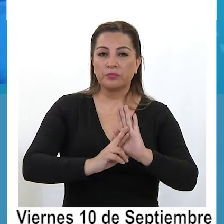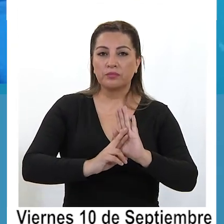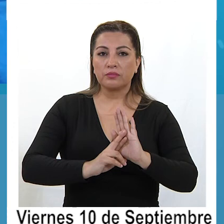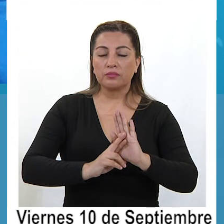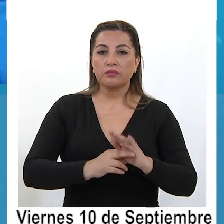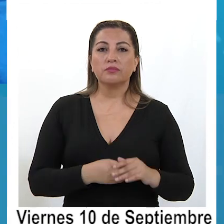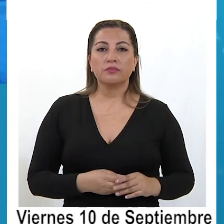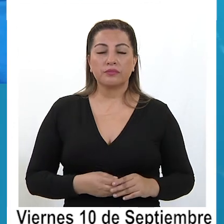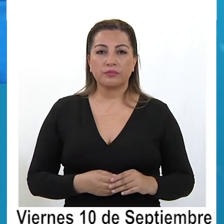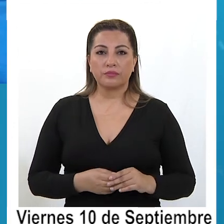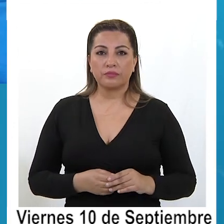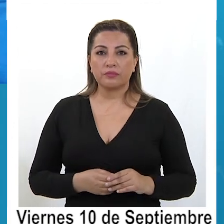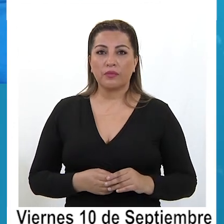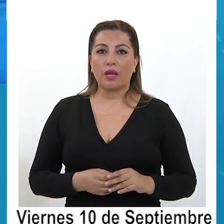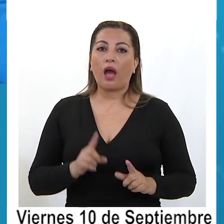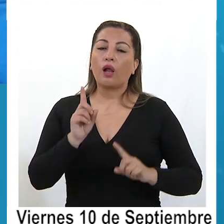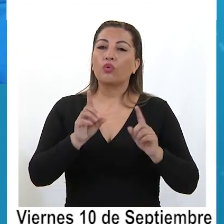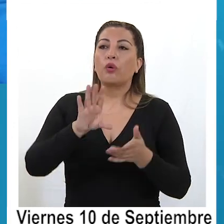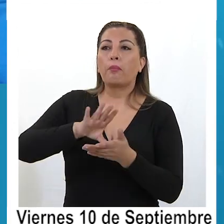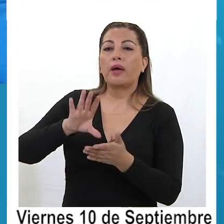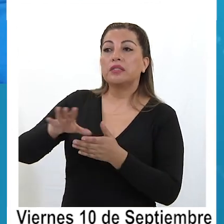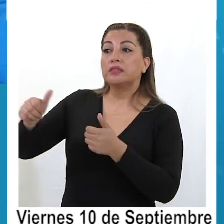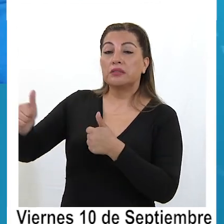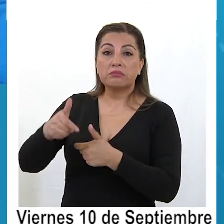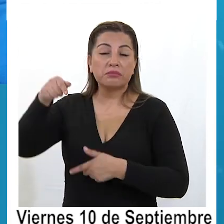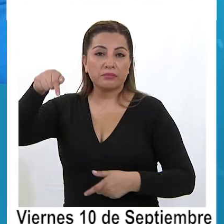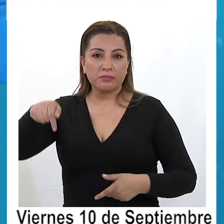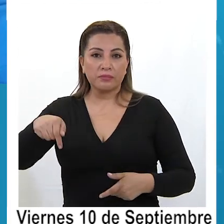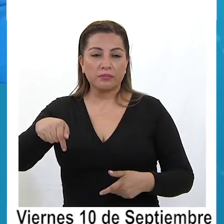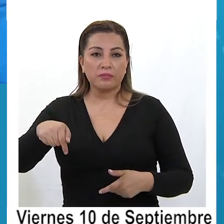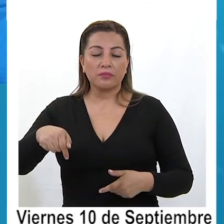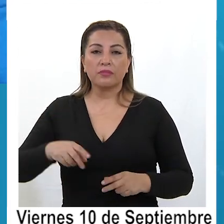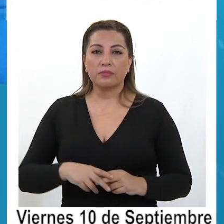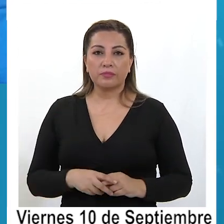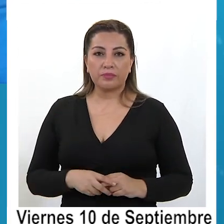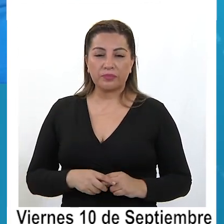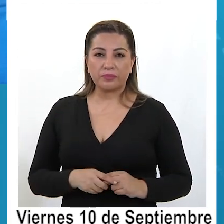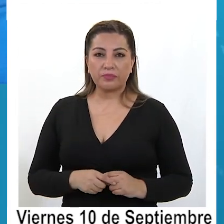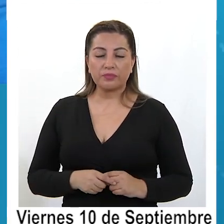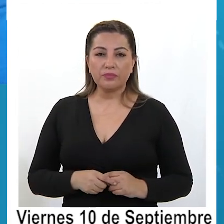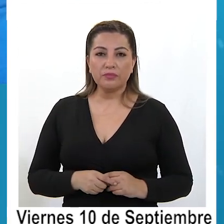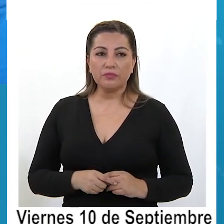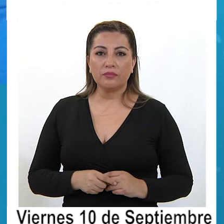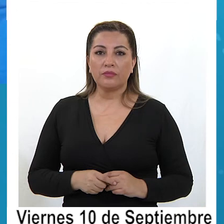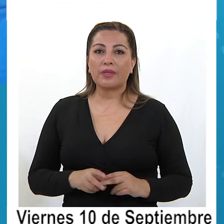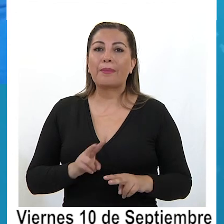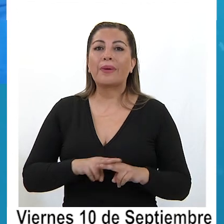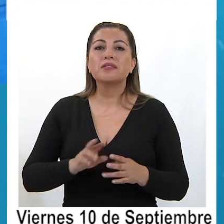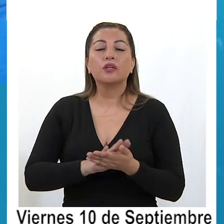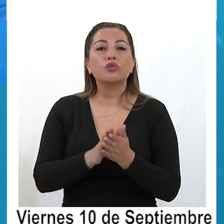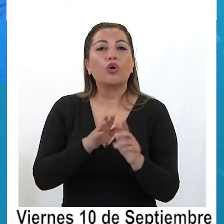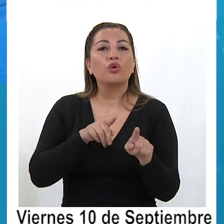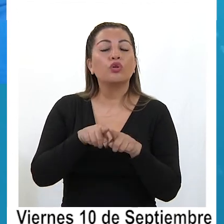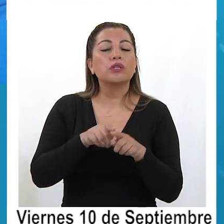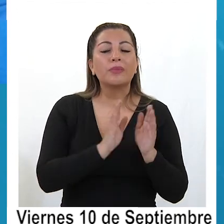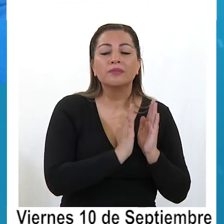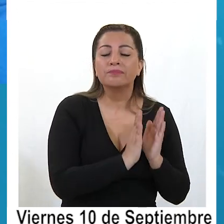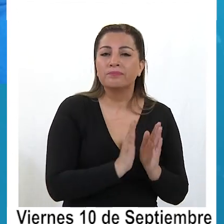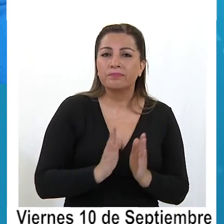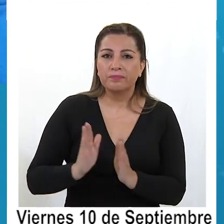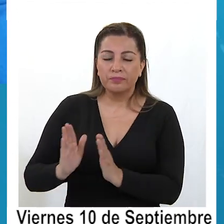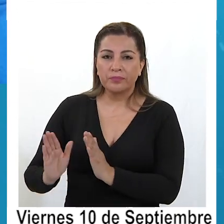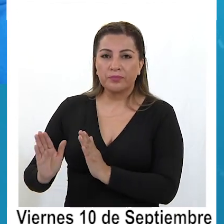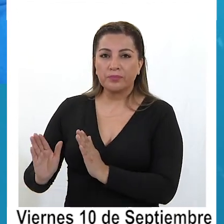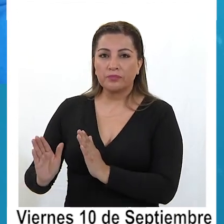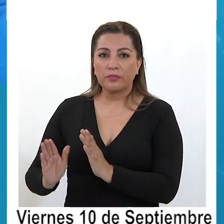sus connacionales, ya sean los países vecinos o en sus países de origen, a ocupar los conductos regulares de ingreso, ya sea